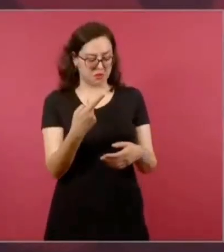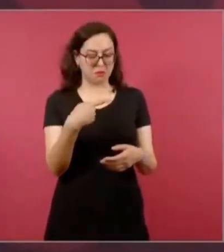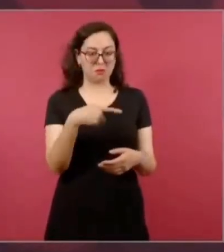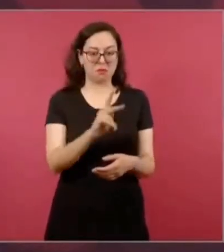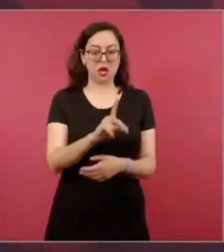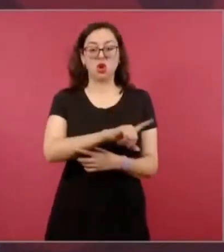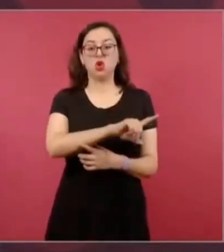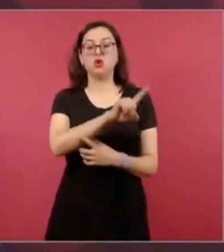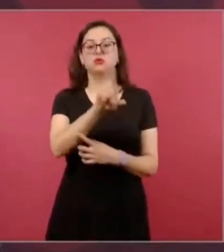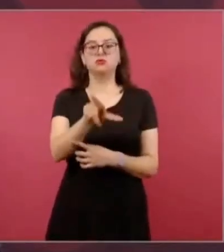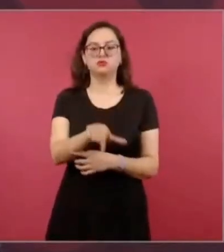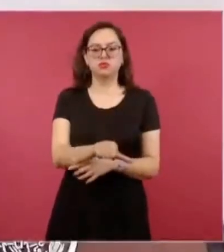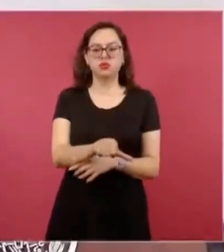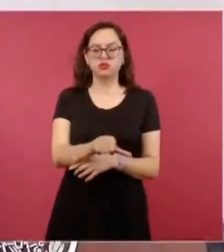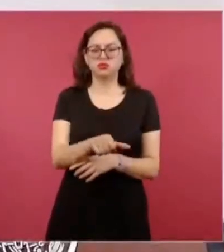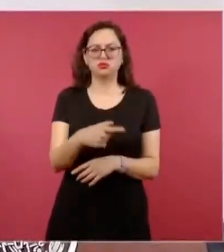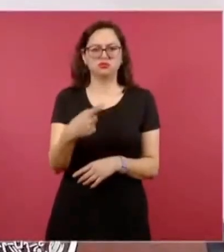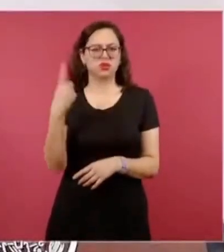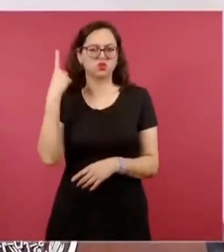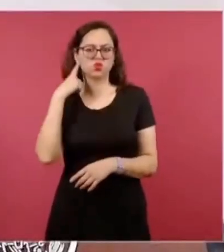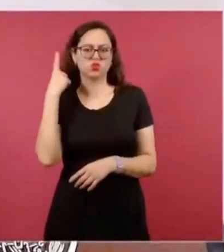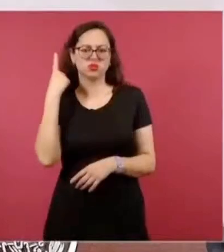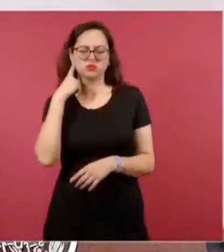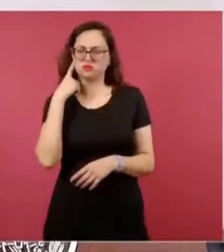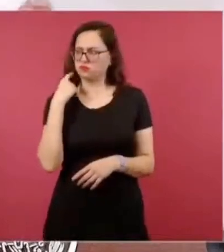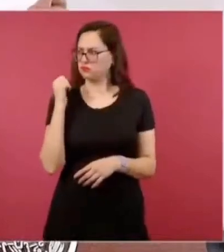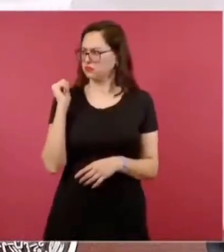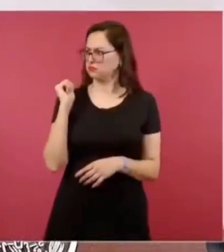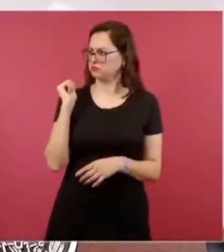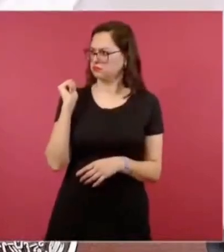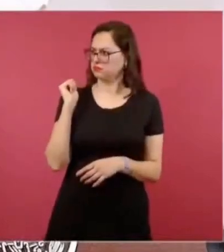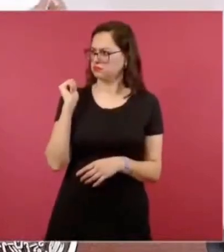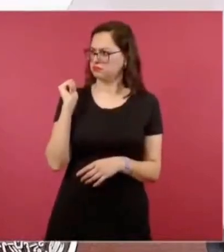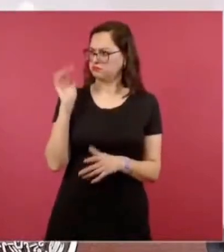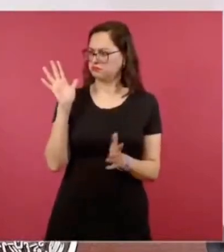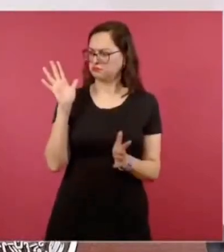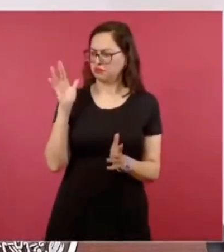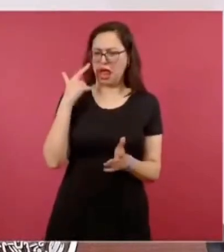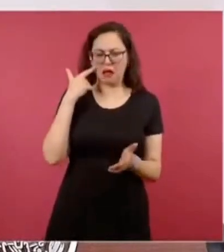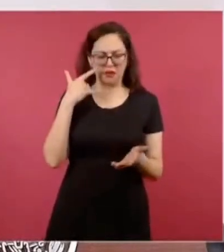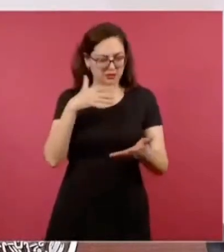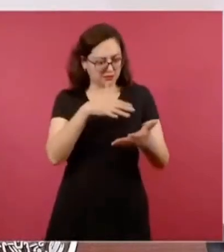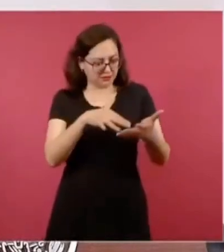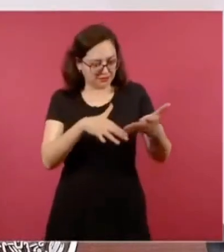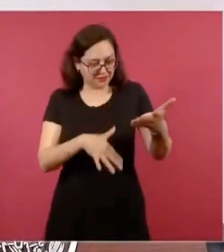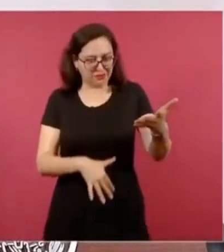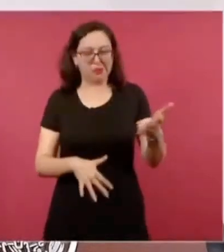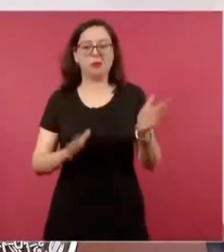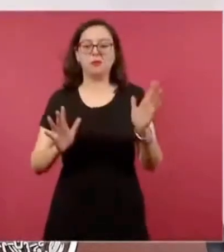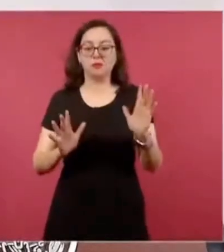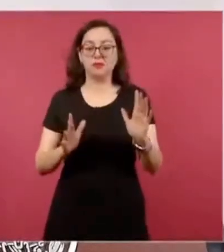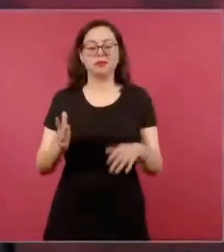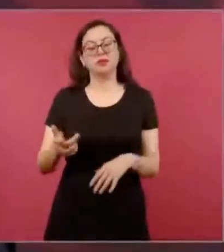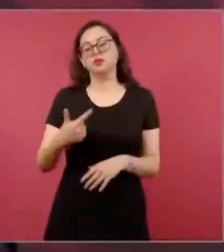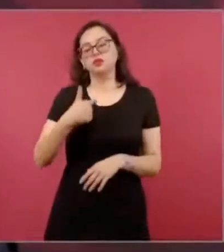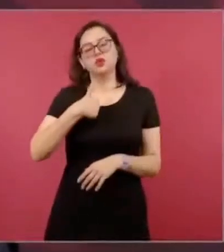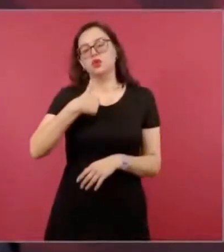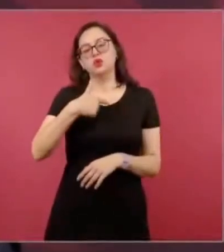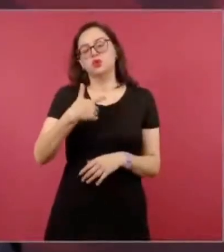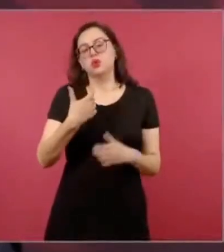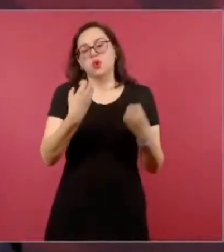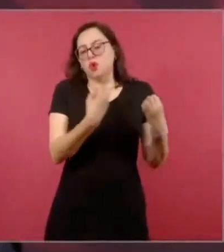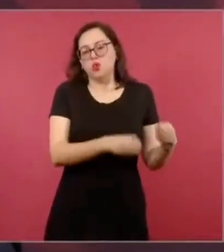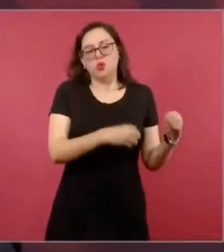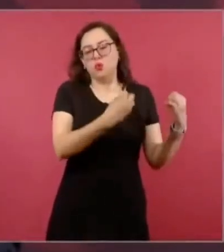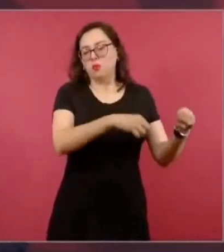y por lo general, por mis ocupaciones y tengo que leer varias cosas,